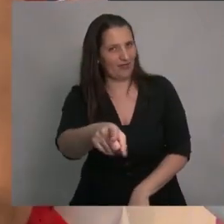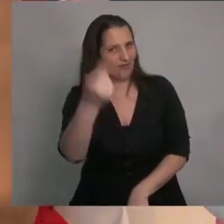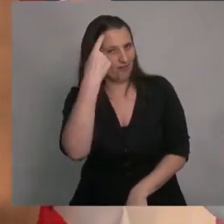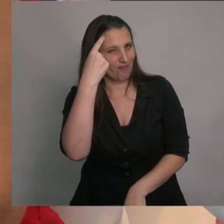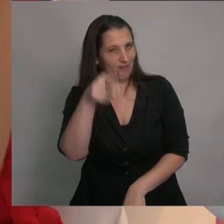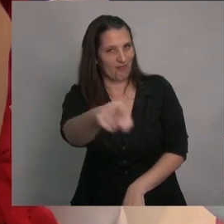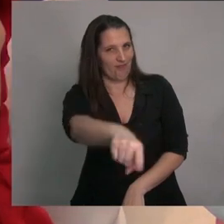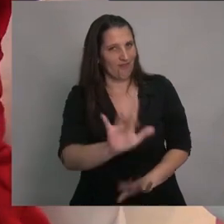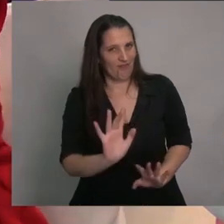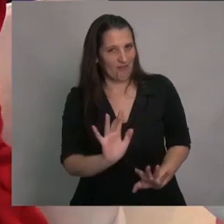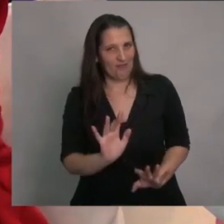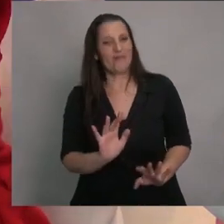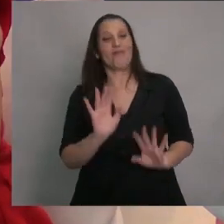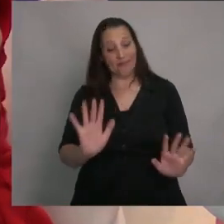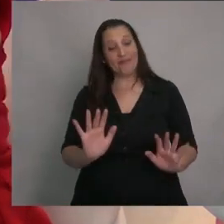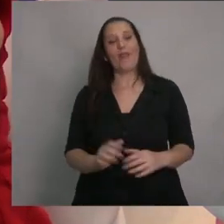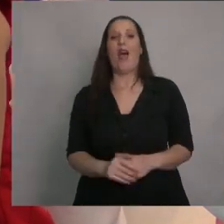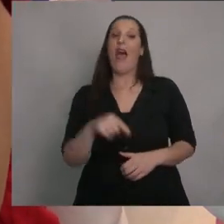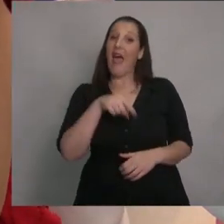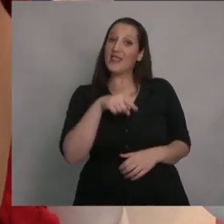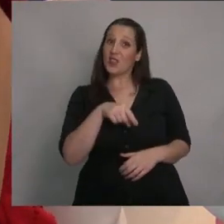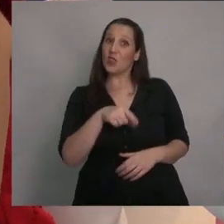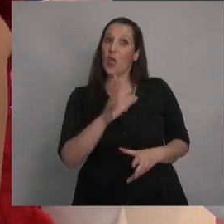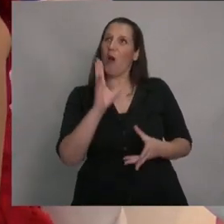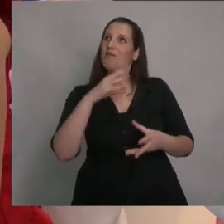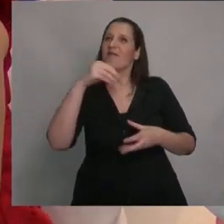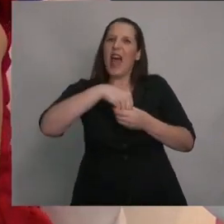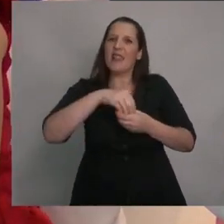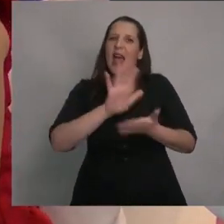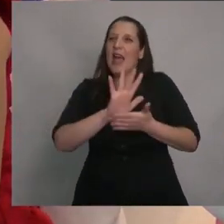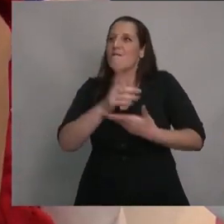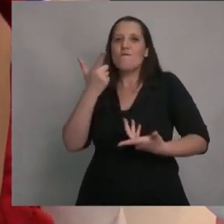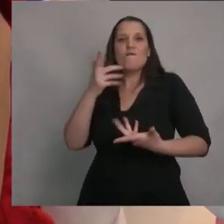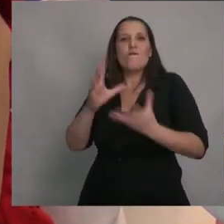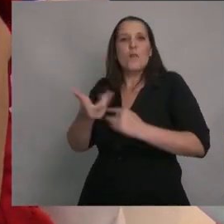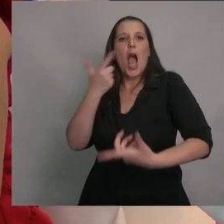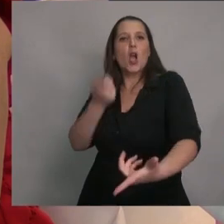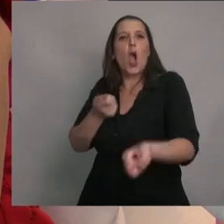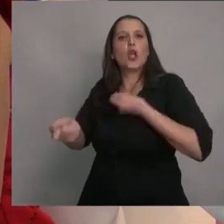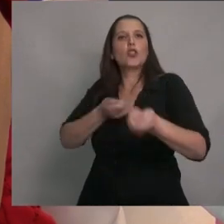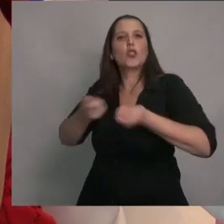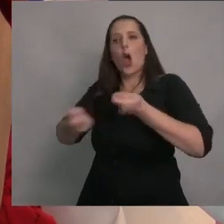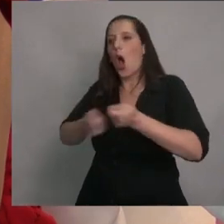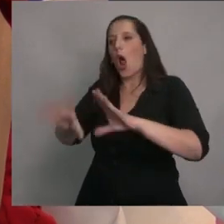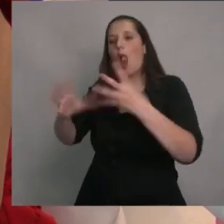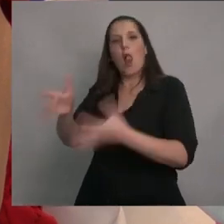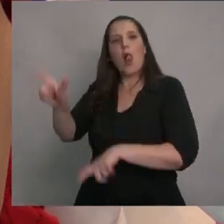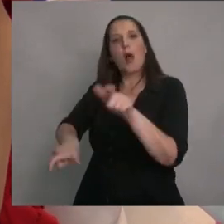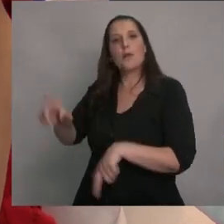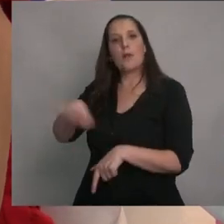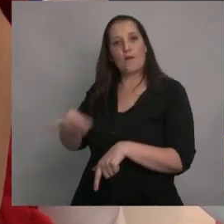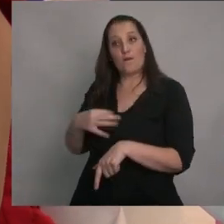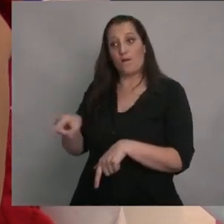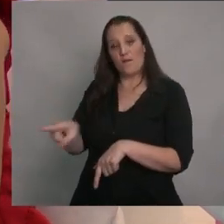Este fenómeno, este sitio interno, esta forma de control de la vida a partir de organizaciones cuya regulación